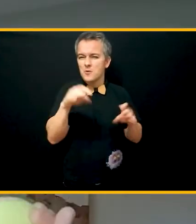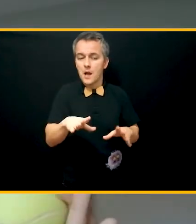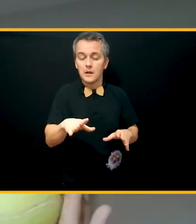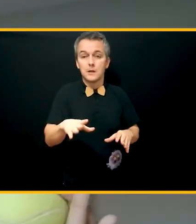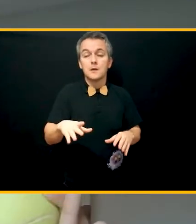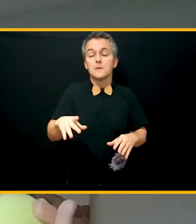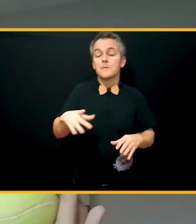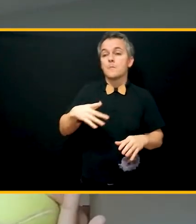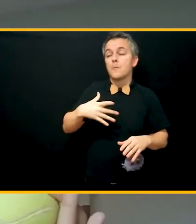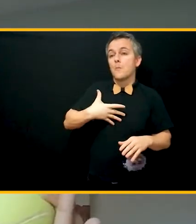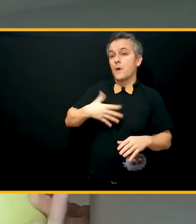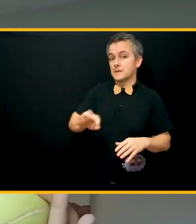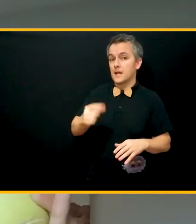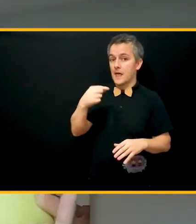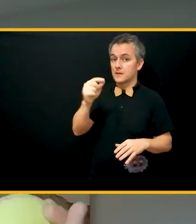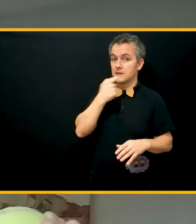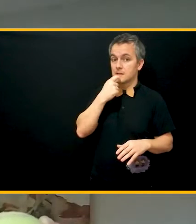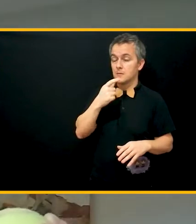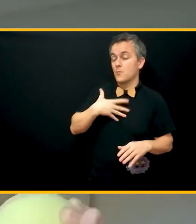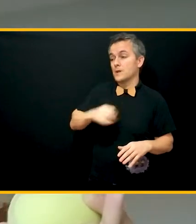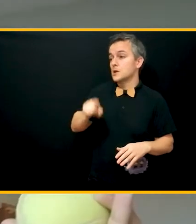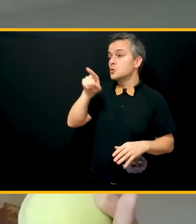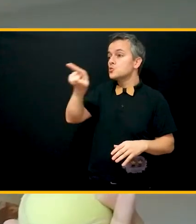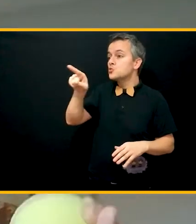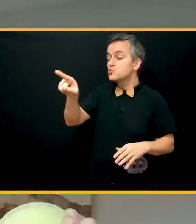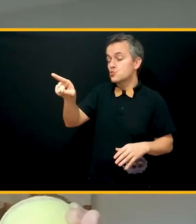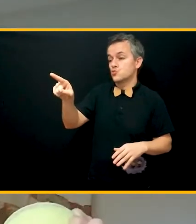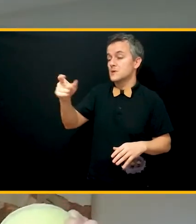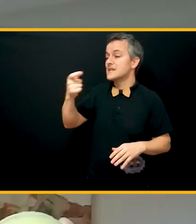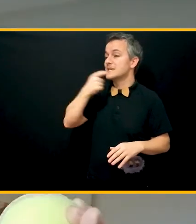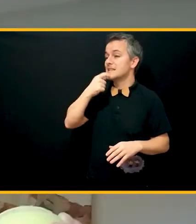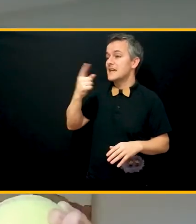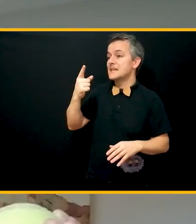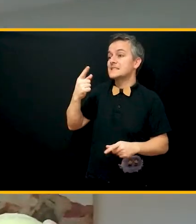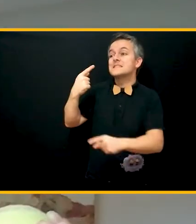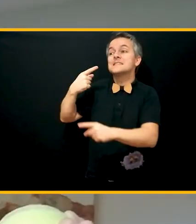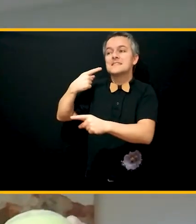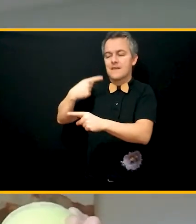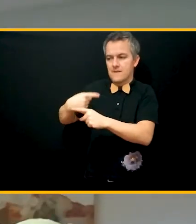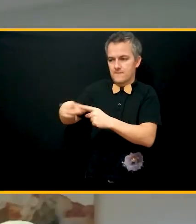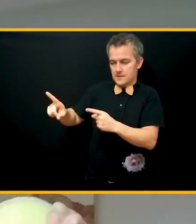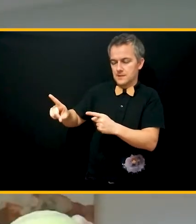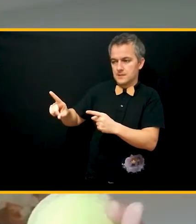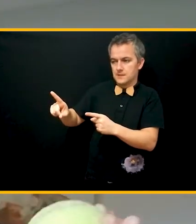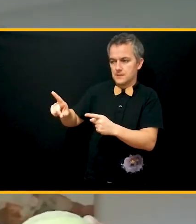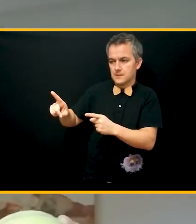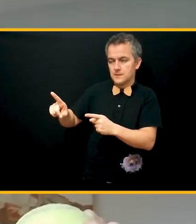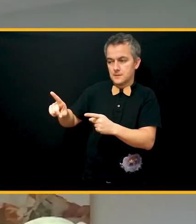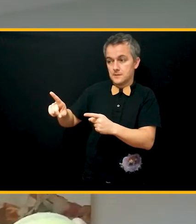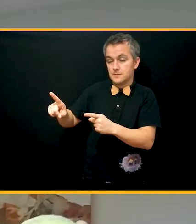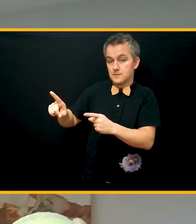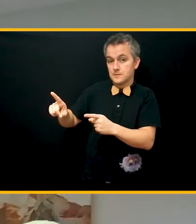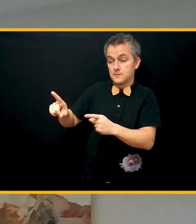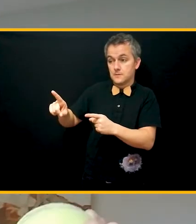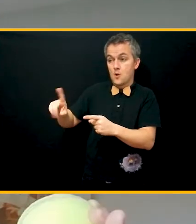possible in your English sea different the English a